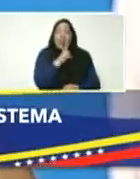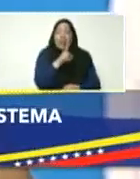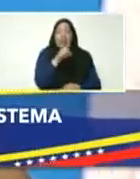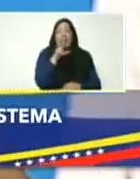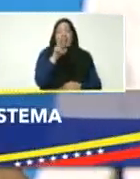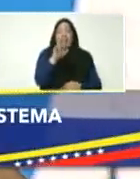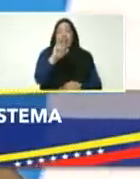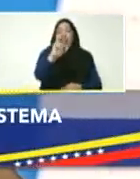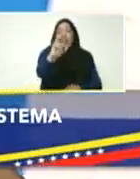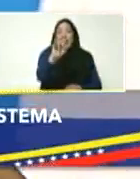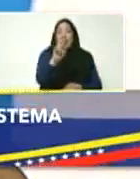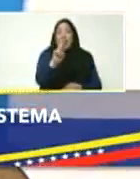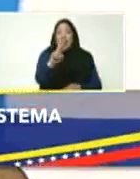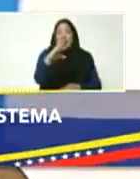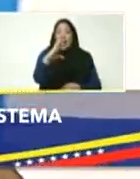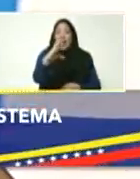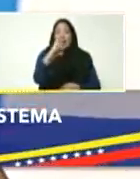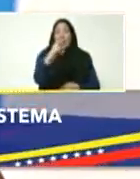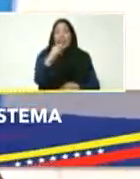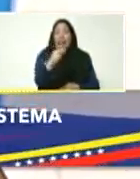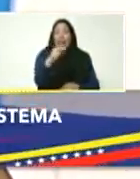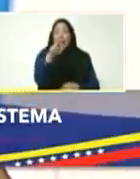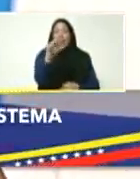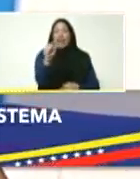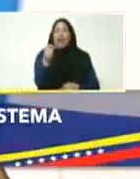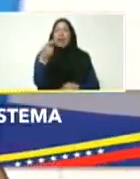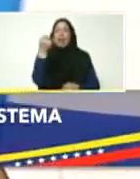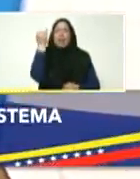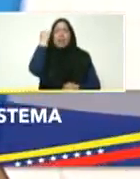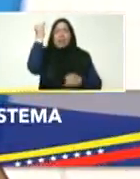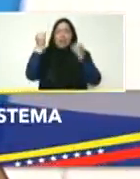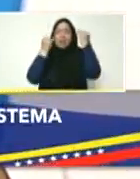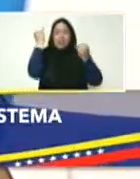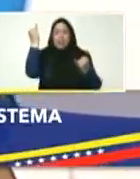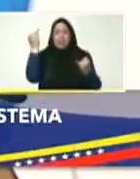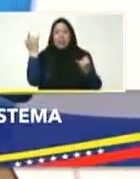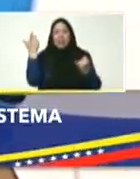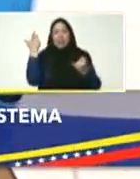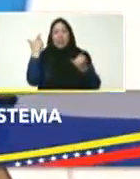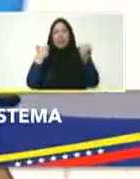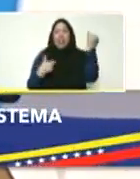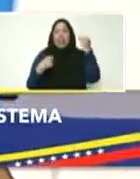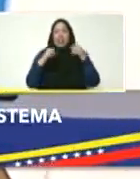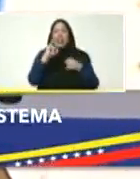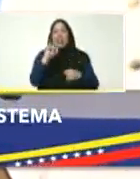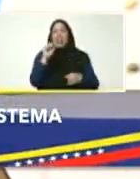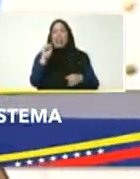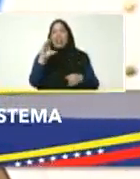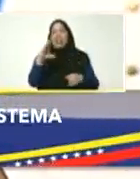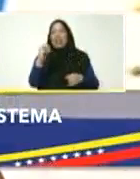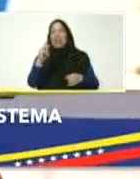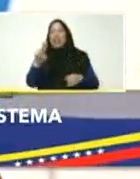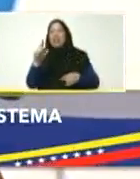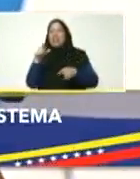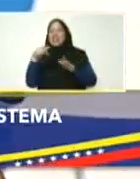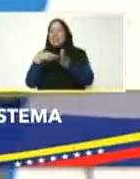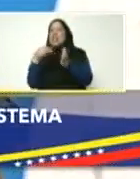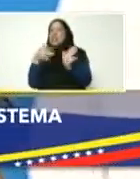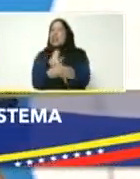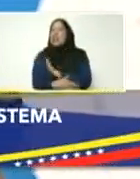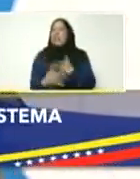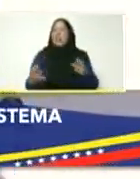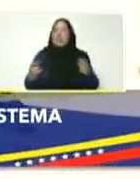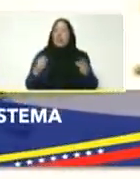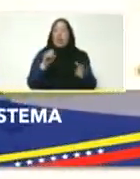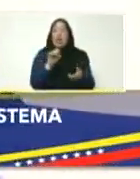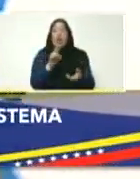Ircra. ¿Quién inventó ese nombre? Cuéntame. Viene de Iskra, que es chispa. Sí, viene de Iskra, pero es Ircra. Por eso te